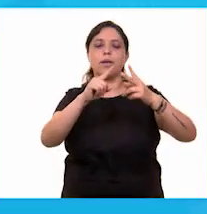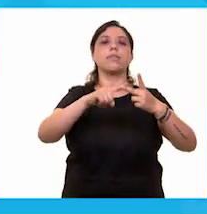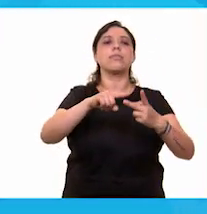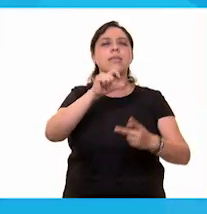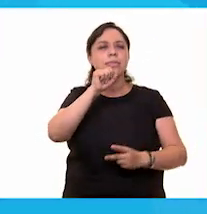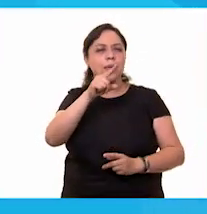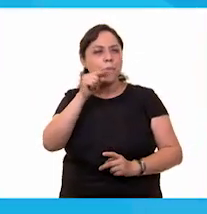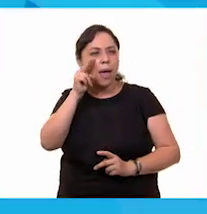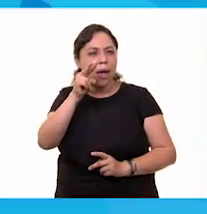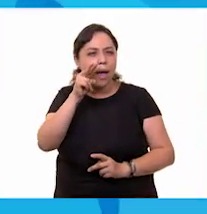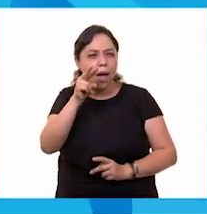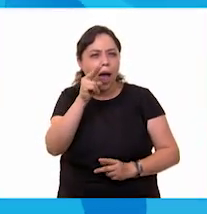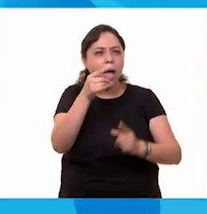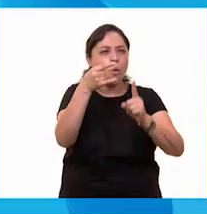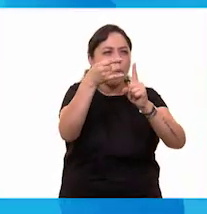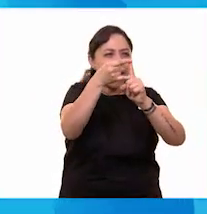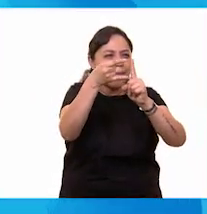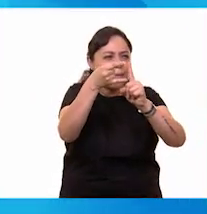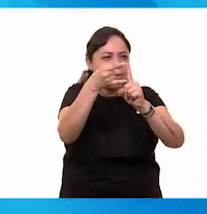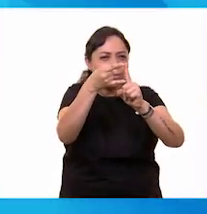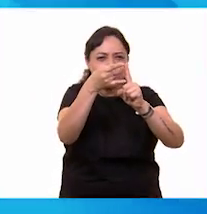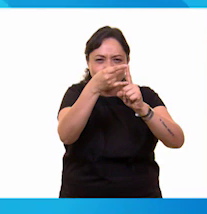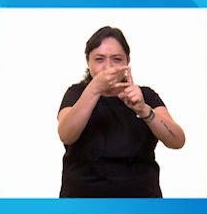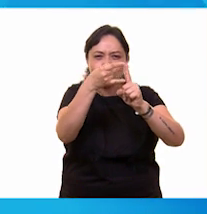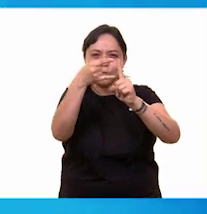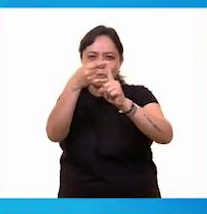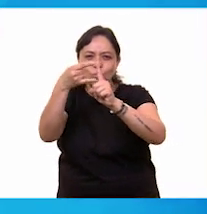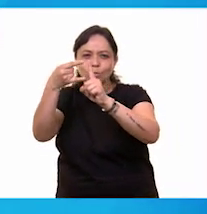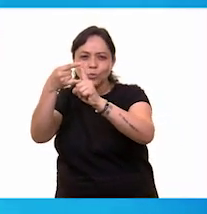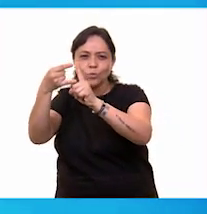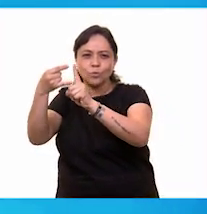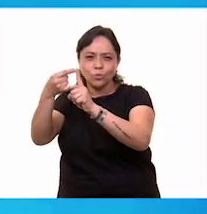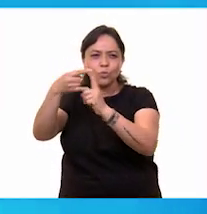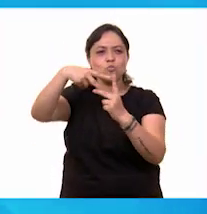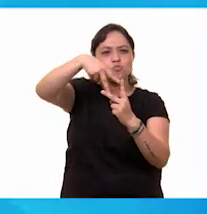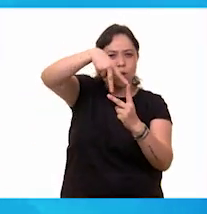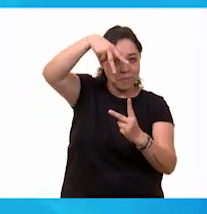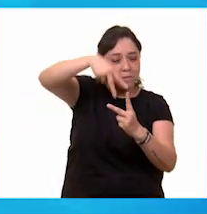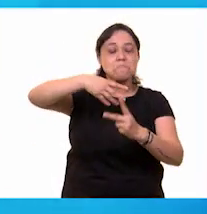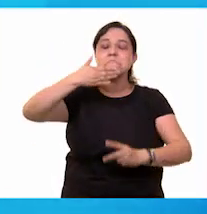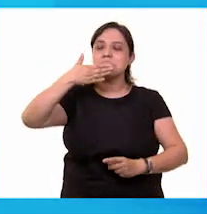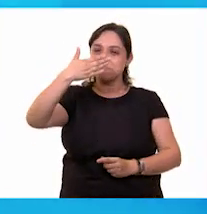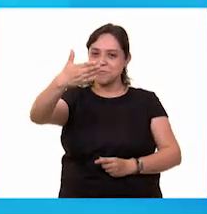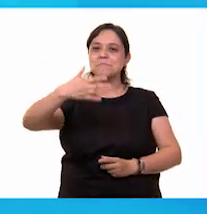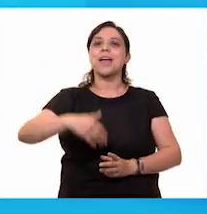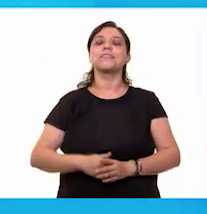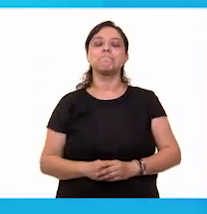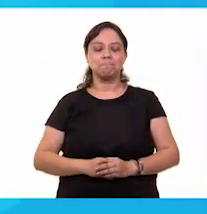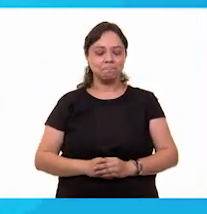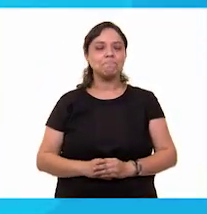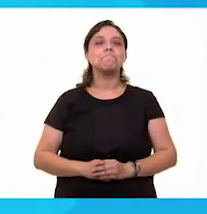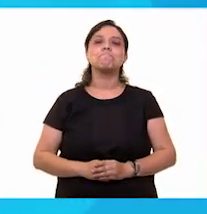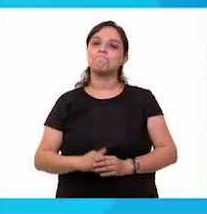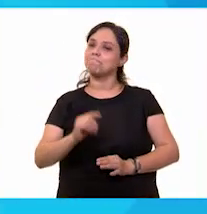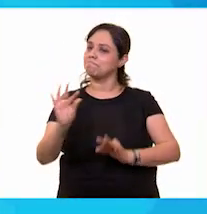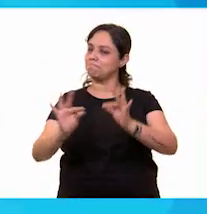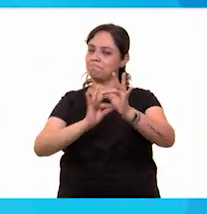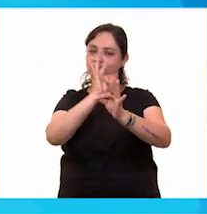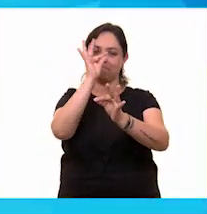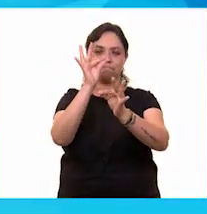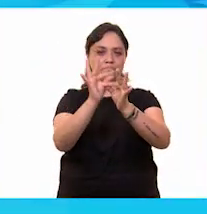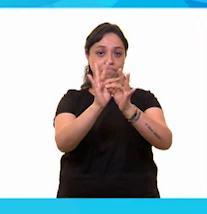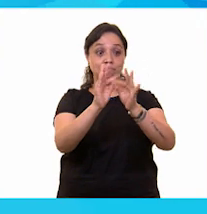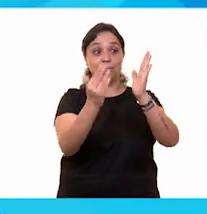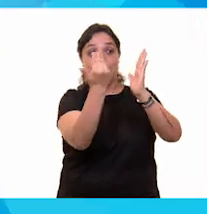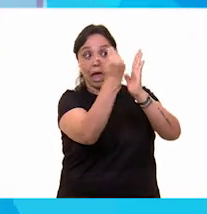observo algunos cuadrados. Así es. Y rombos. Excelente. Creo que hasta aquí los tres